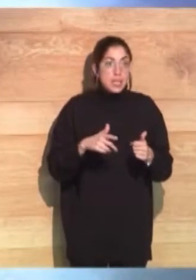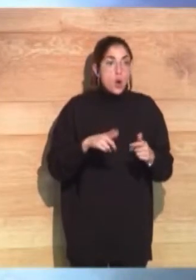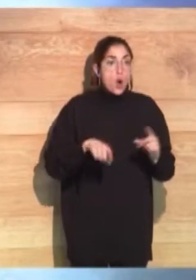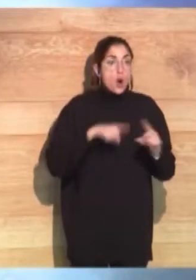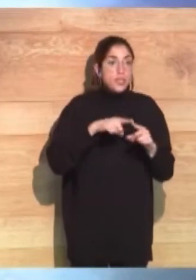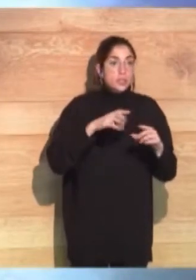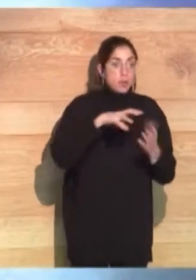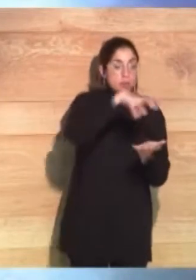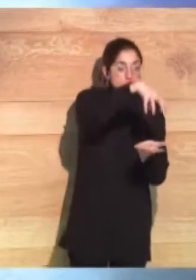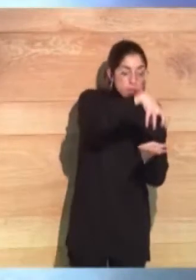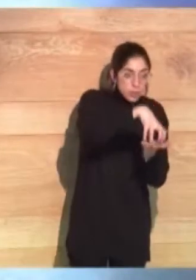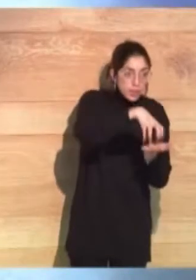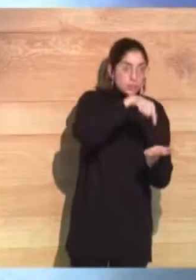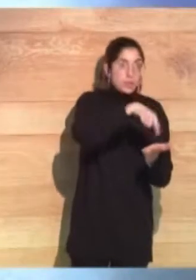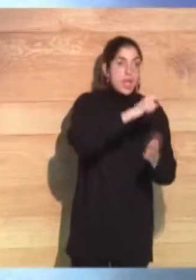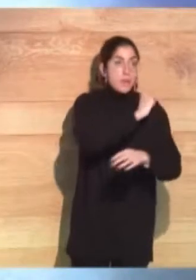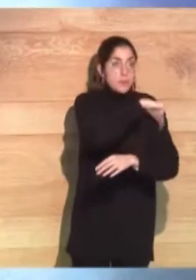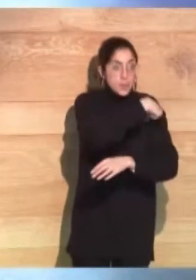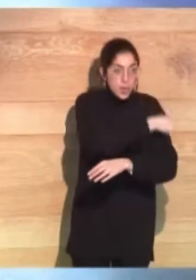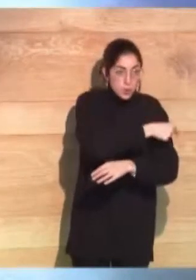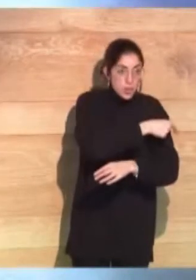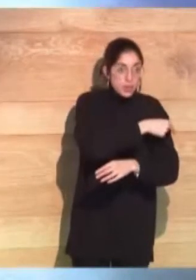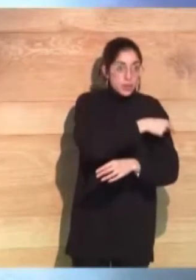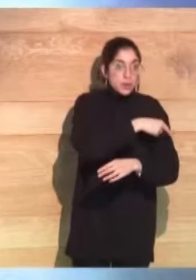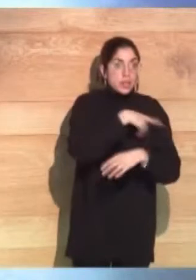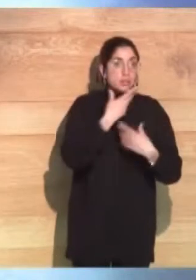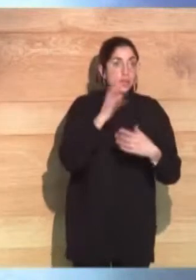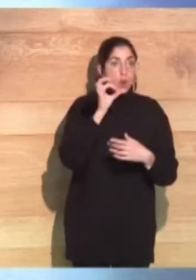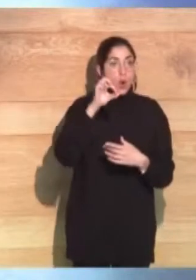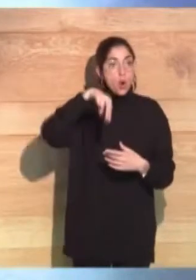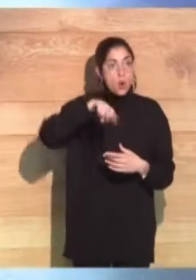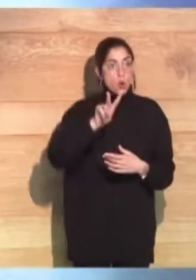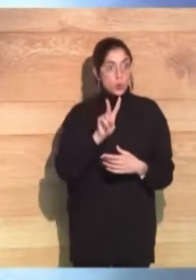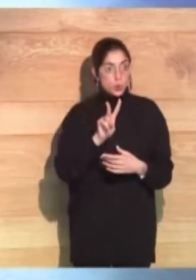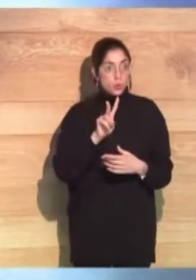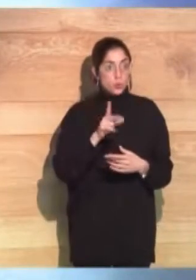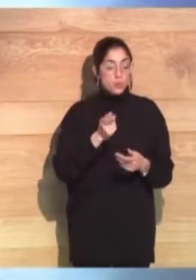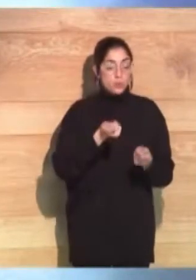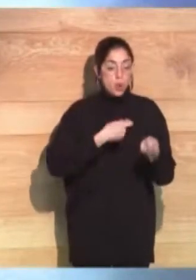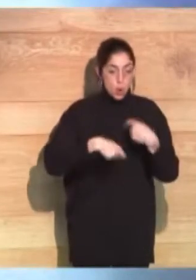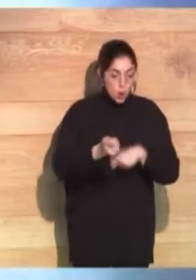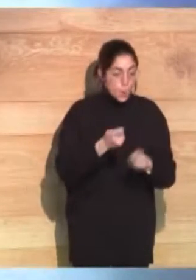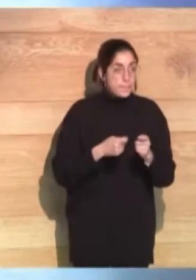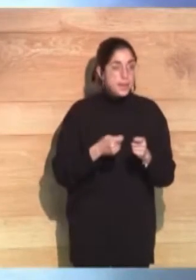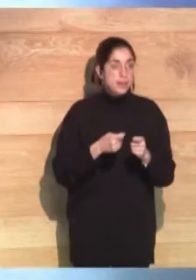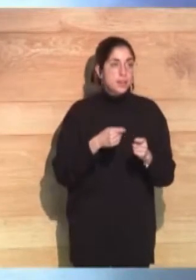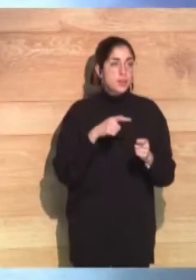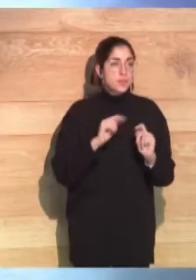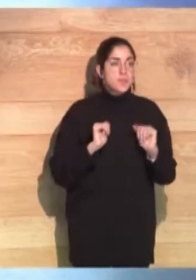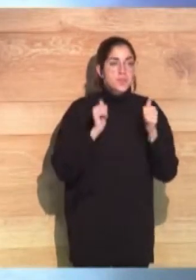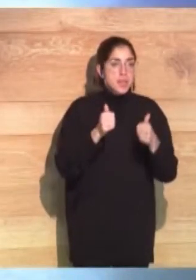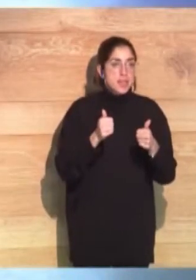las vacunas allí, la Organización Internacional del Comercio empezó